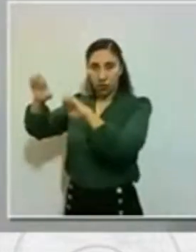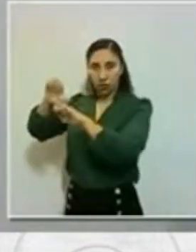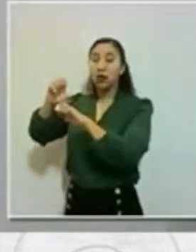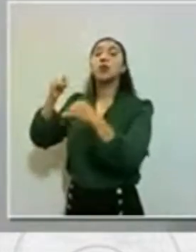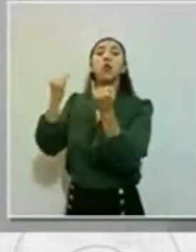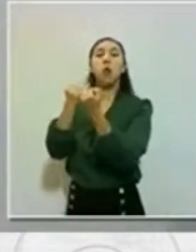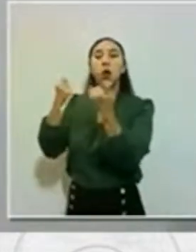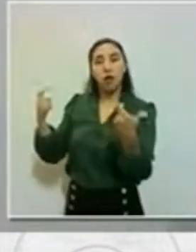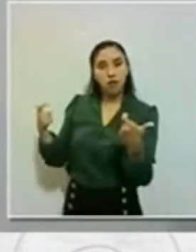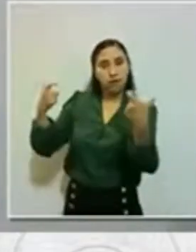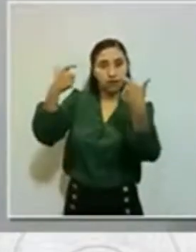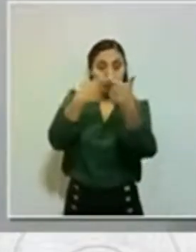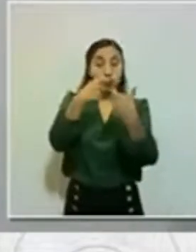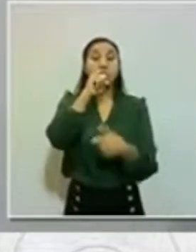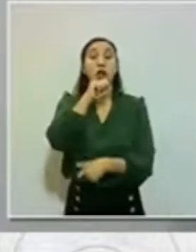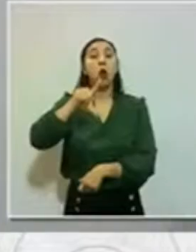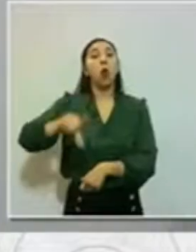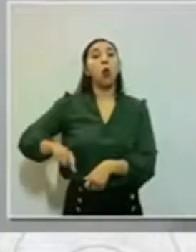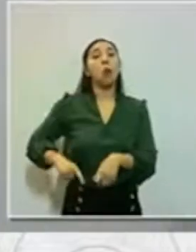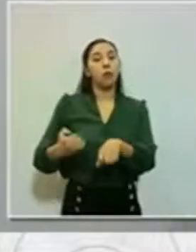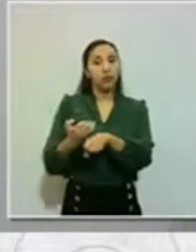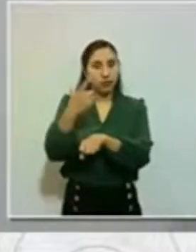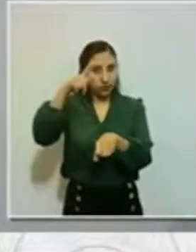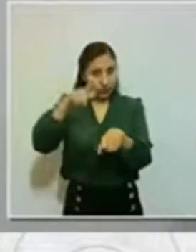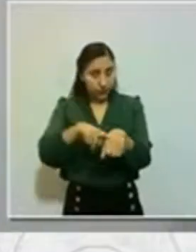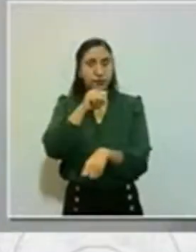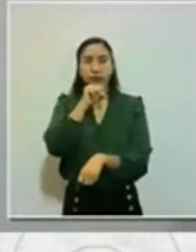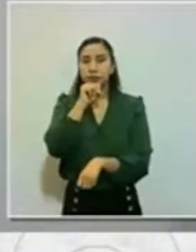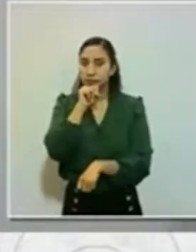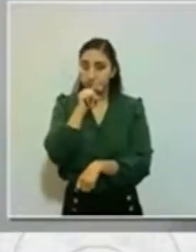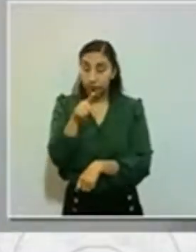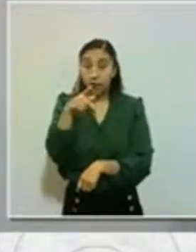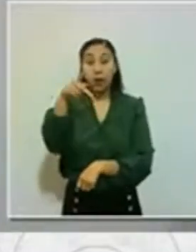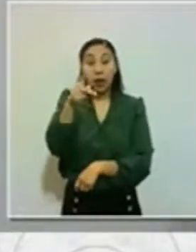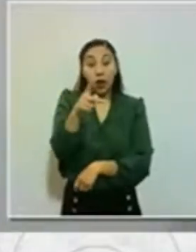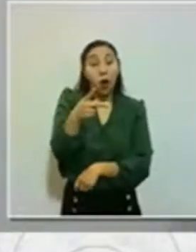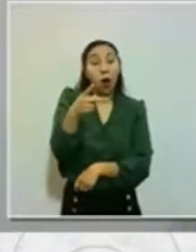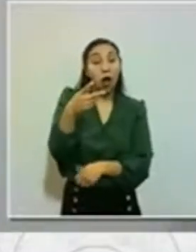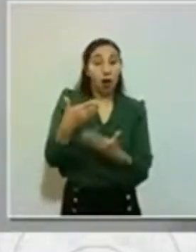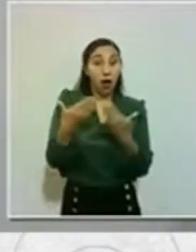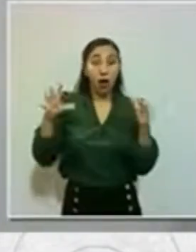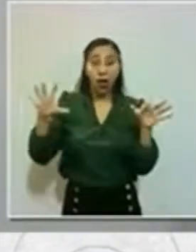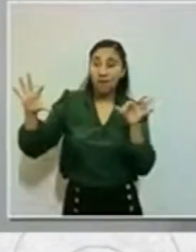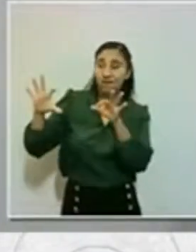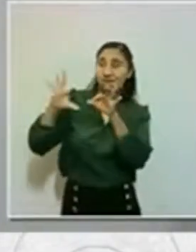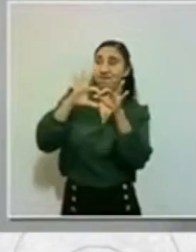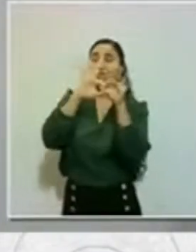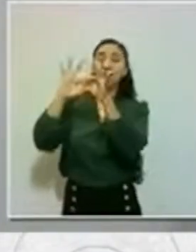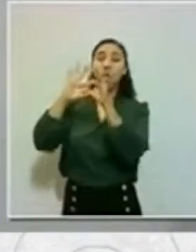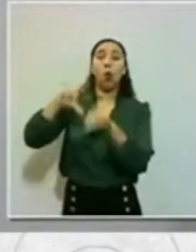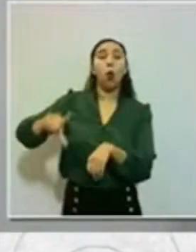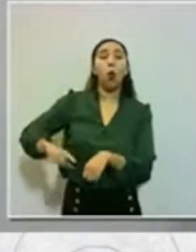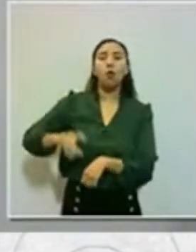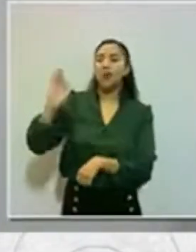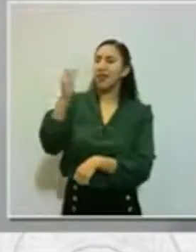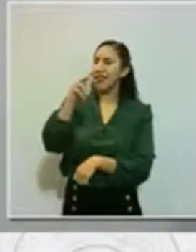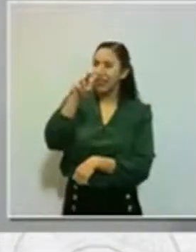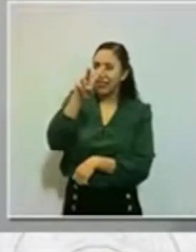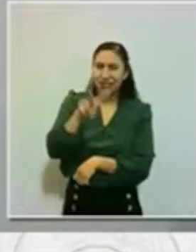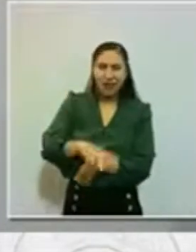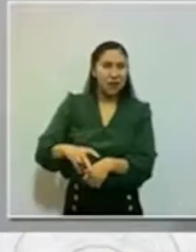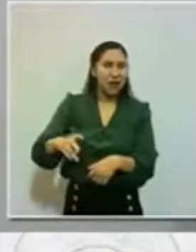recursos también del gobierno del Estado. Pero la coordinación aquí con el gobierno federal es plena,